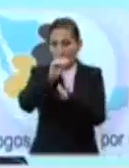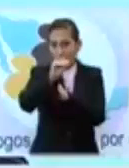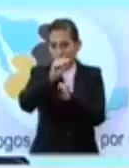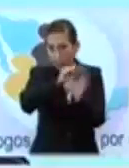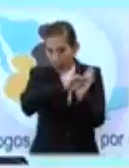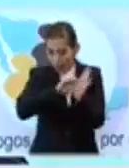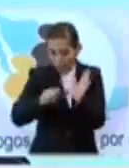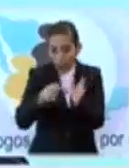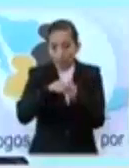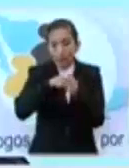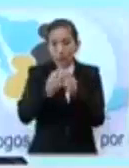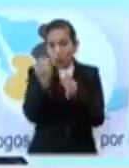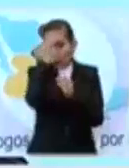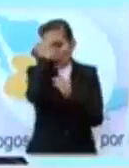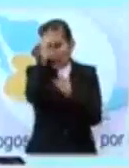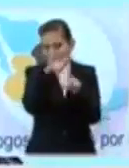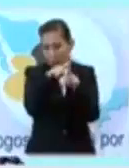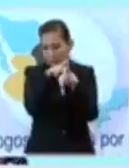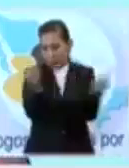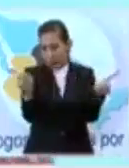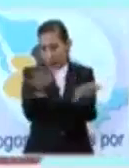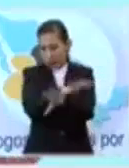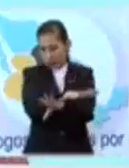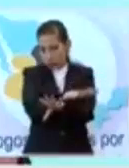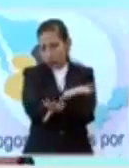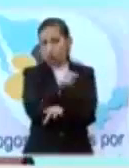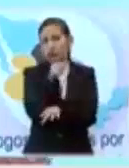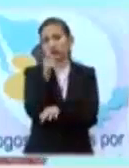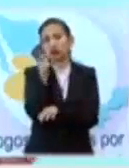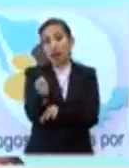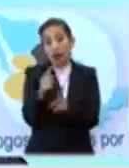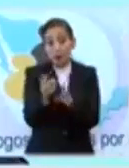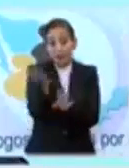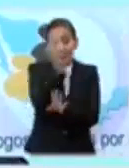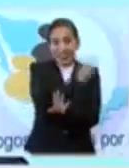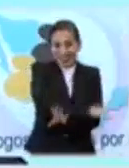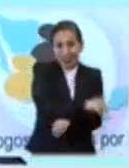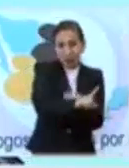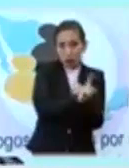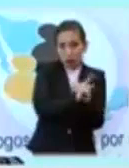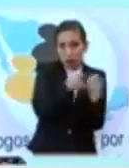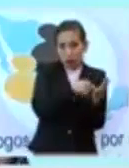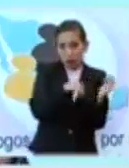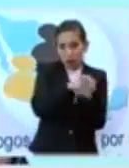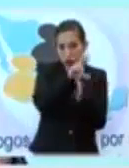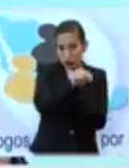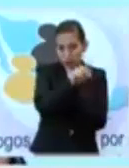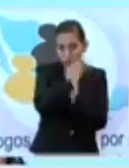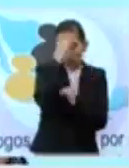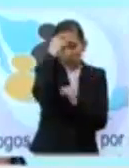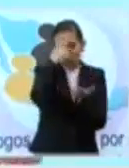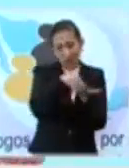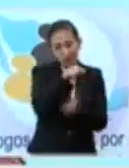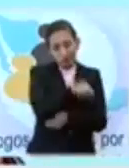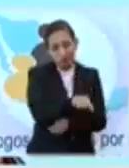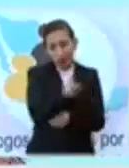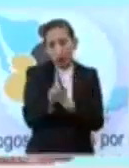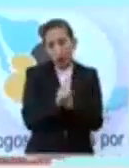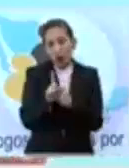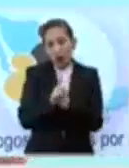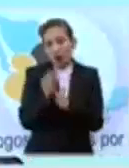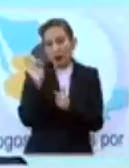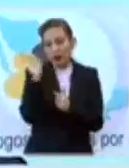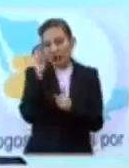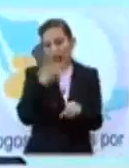surgió un paradigma un poco distinto, dado que al principio en la crisis de los 80s se pensó que era una crisis que se iba